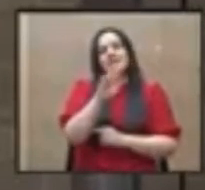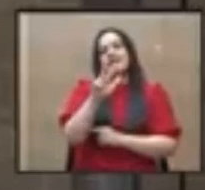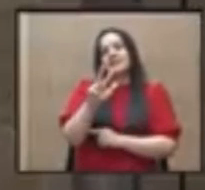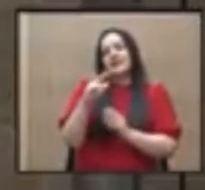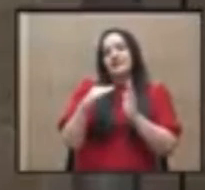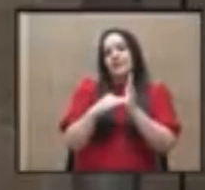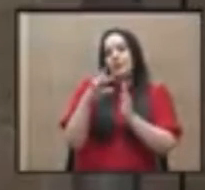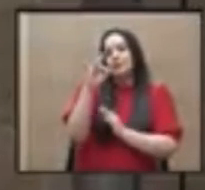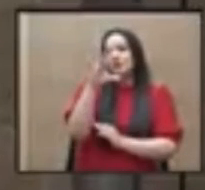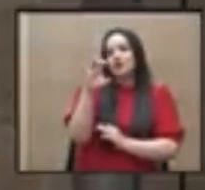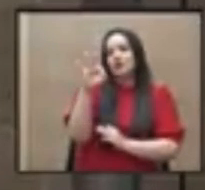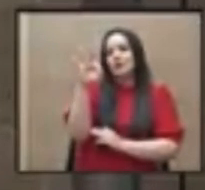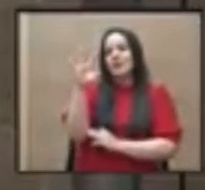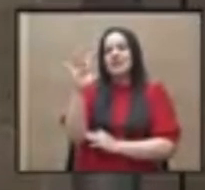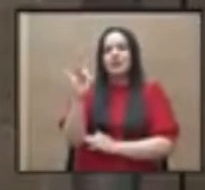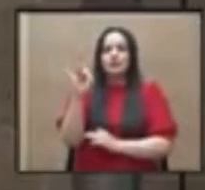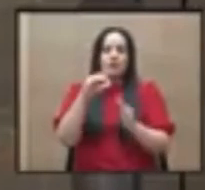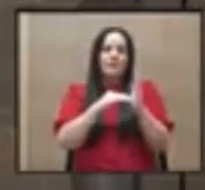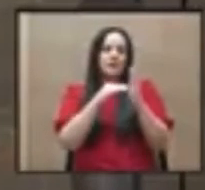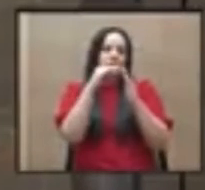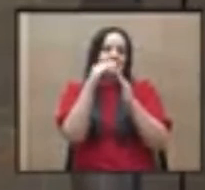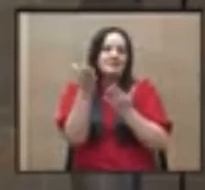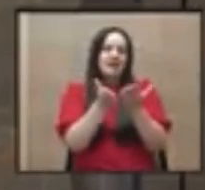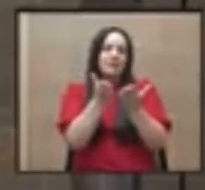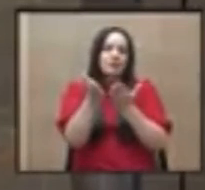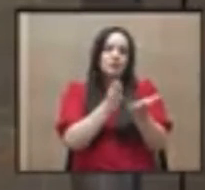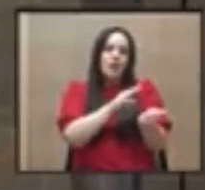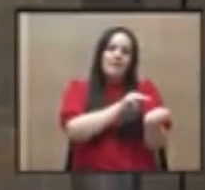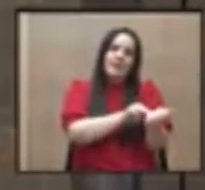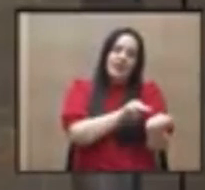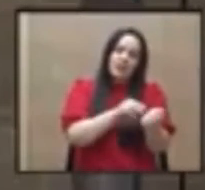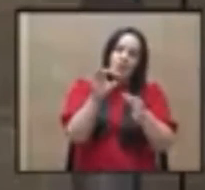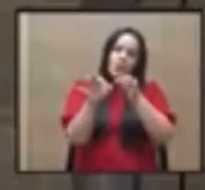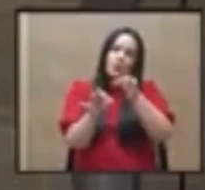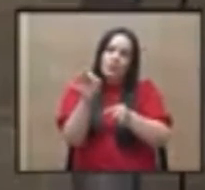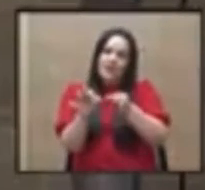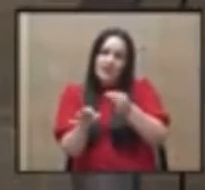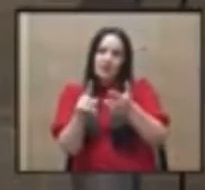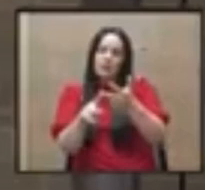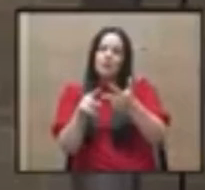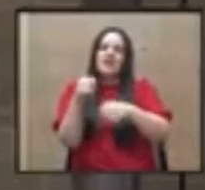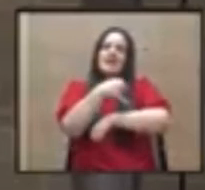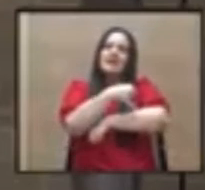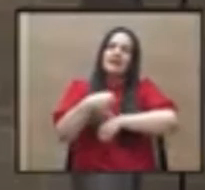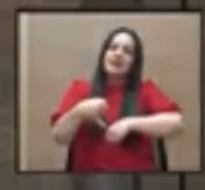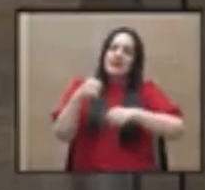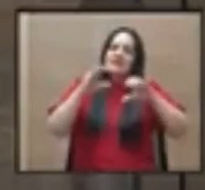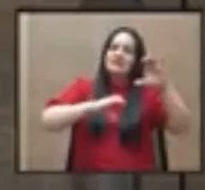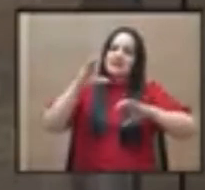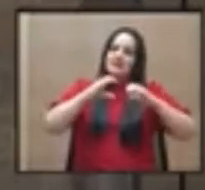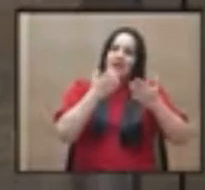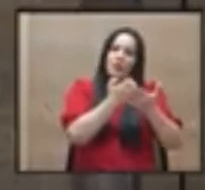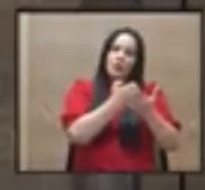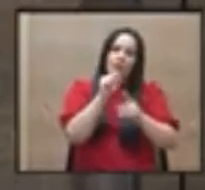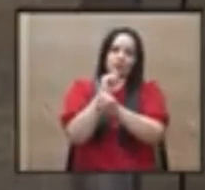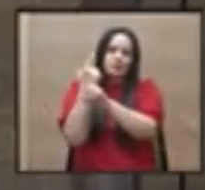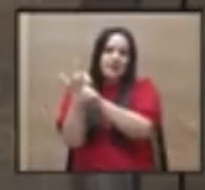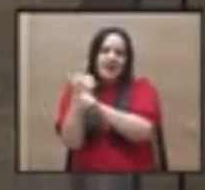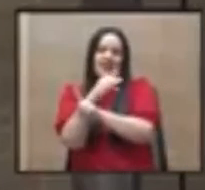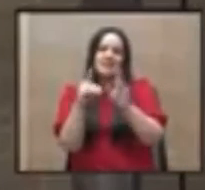43.898 millones para servicios médicos, jurídicos, ingeniería, ciencias económicas y sociales, desarrollo de